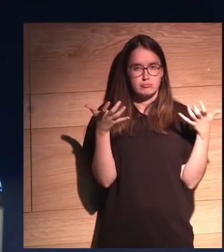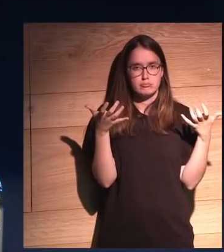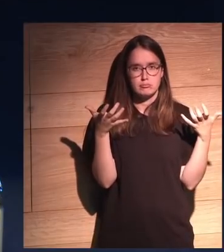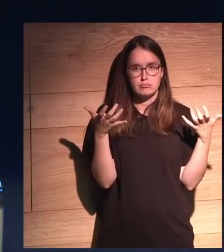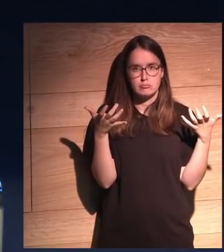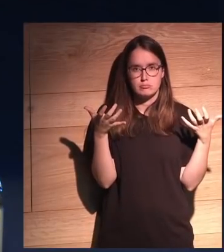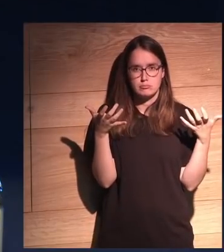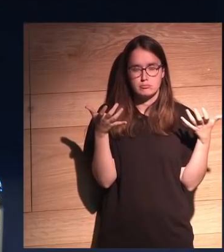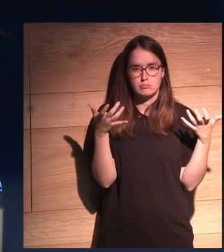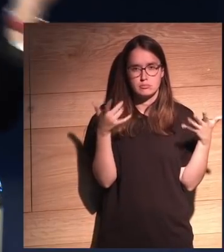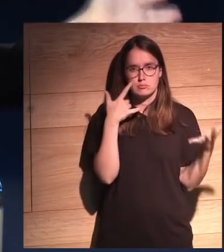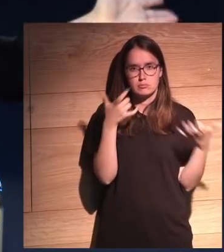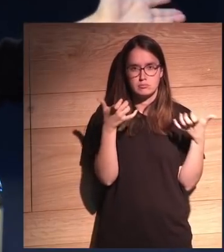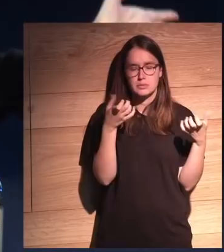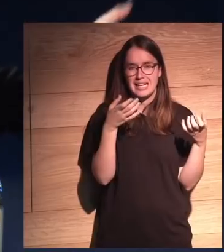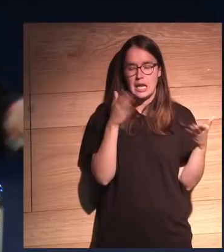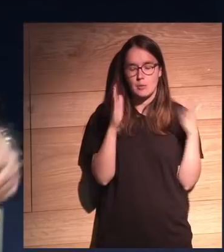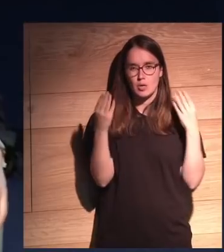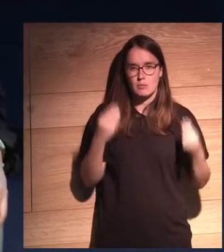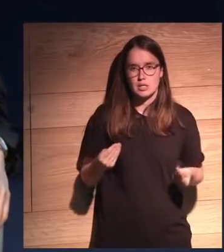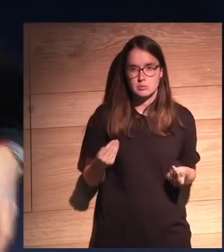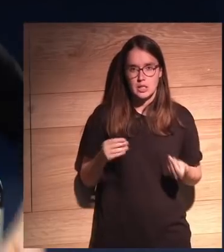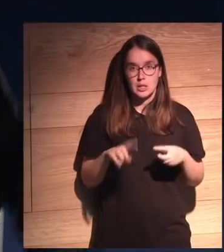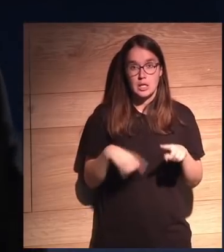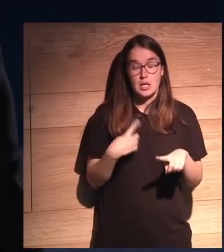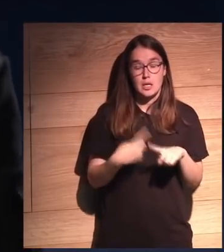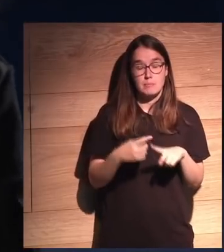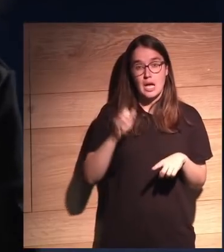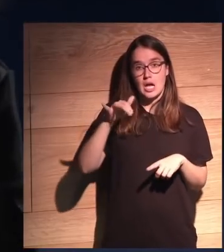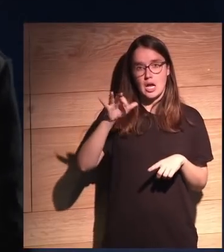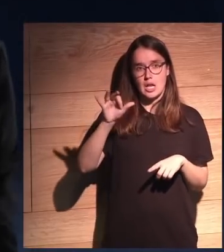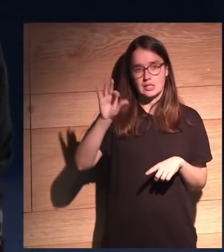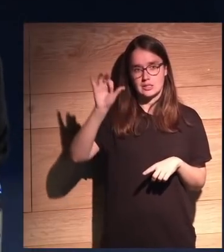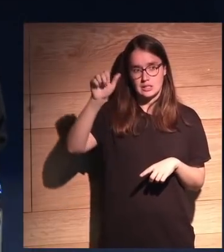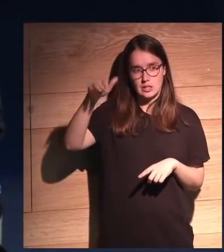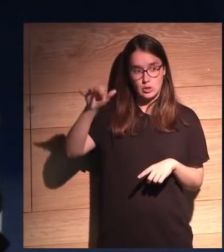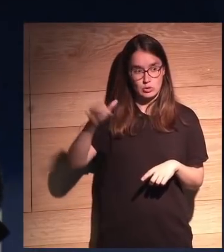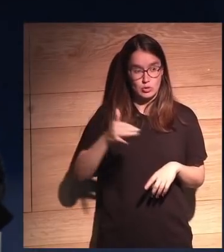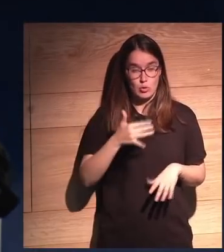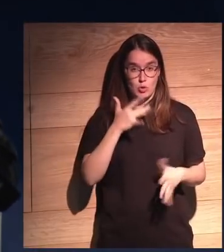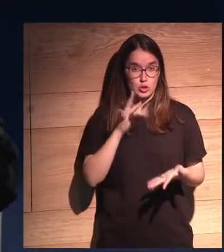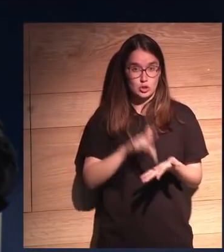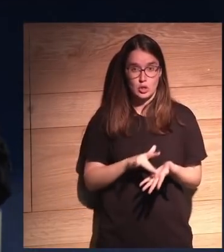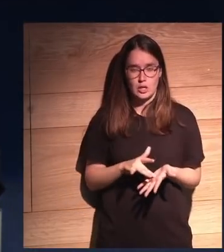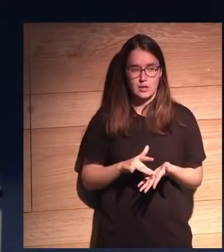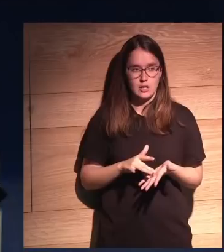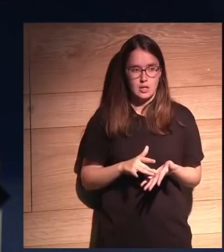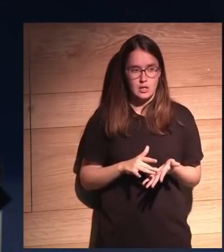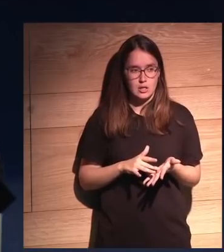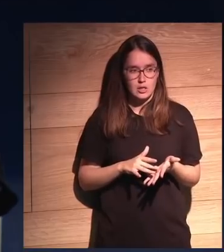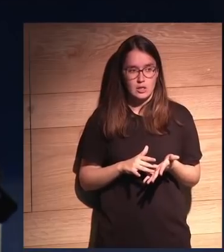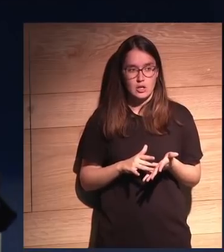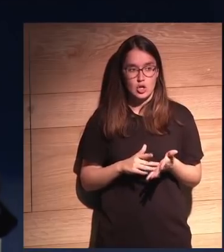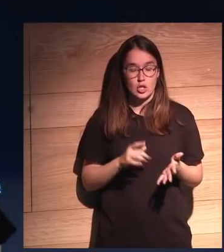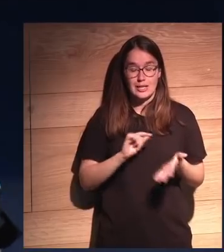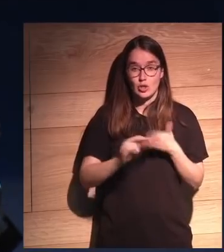destacadas de la época, junto con Ángeles Santos. Como ocurre con la mayor parte de